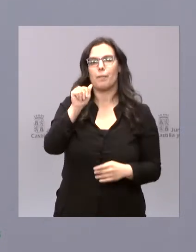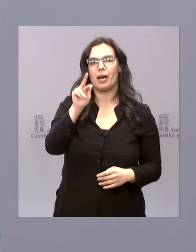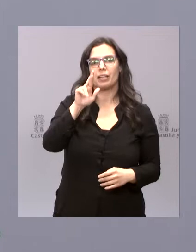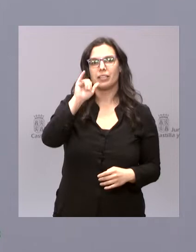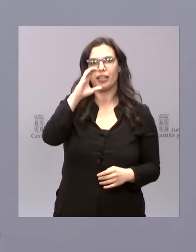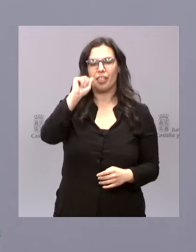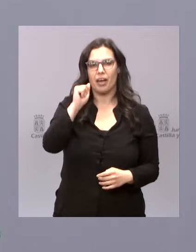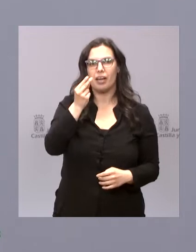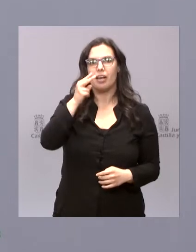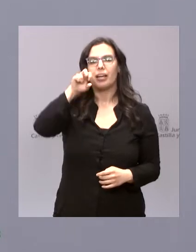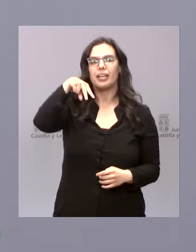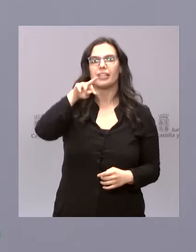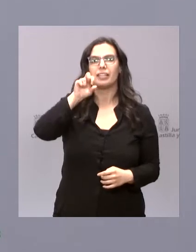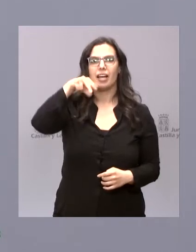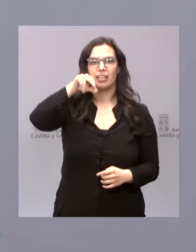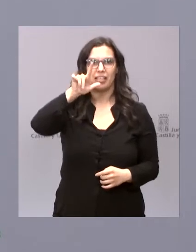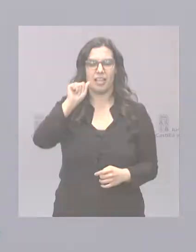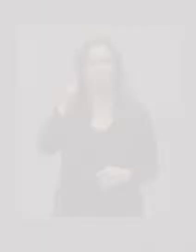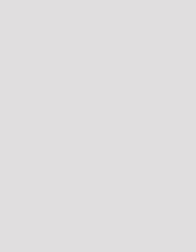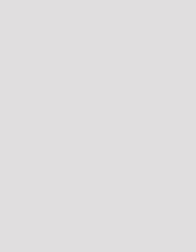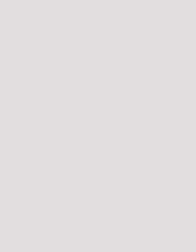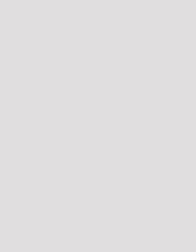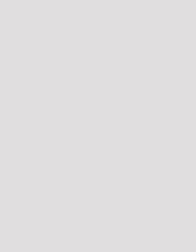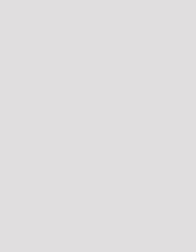representación de CERMI Salud Mental.